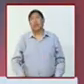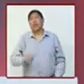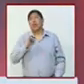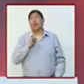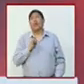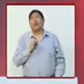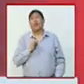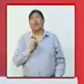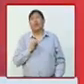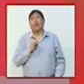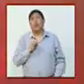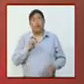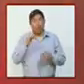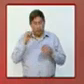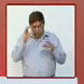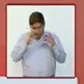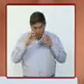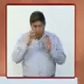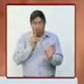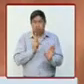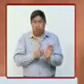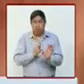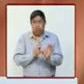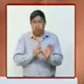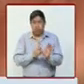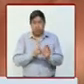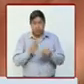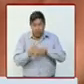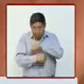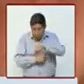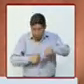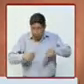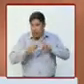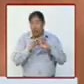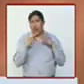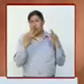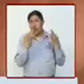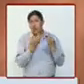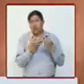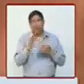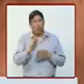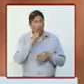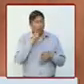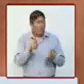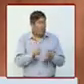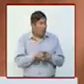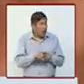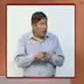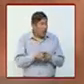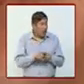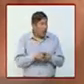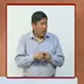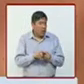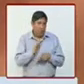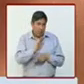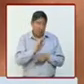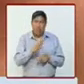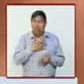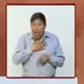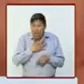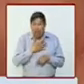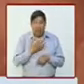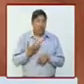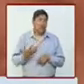Estoy consiguiendo un psicólogo para tener una terapia de familia por su hermana, por parte de su hermana, por